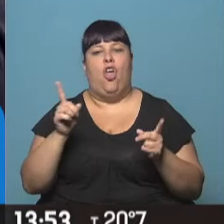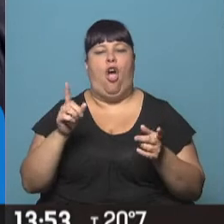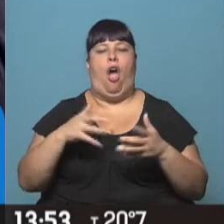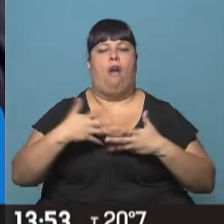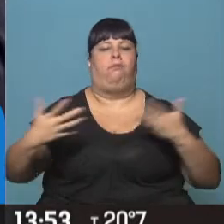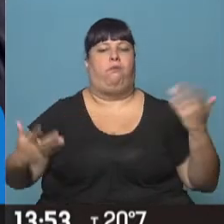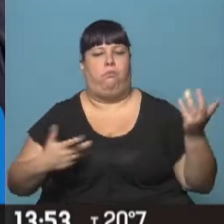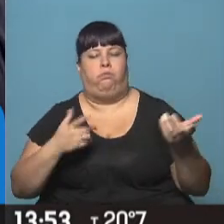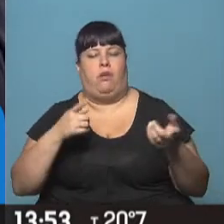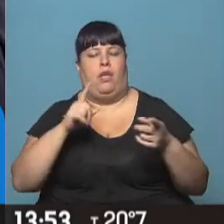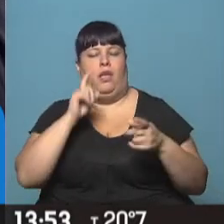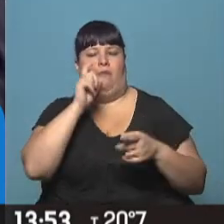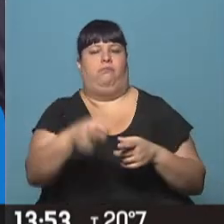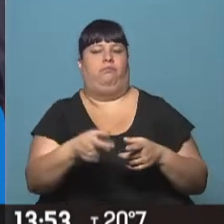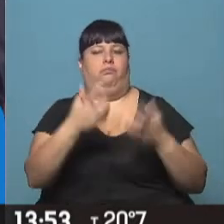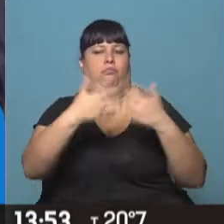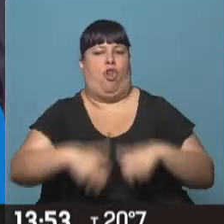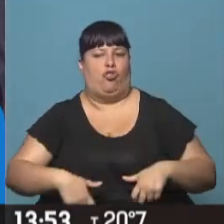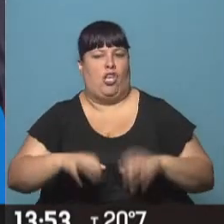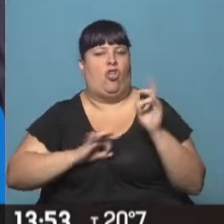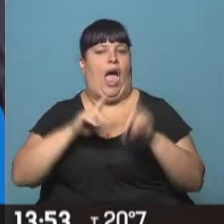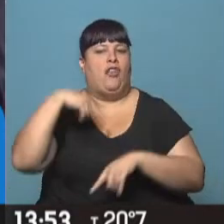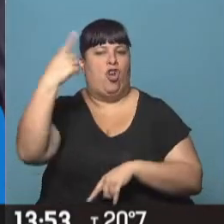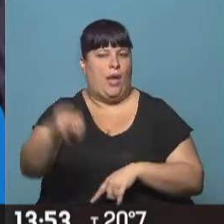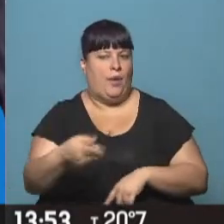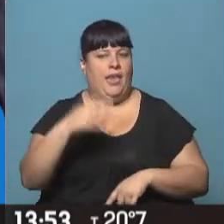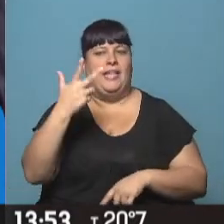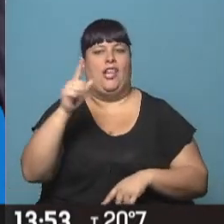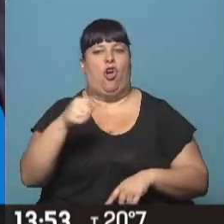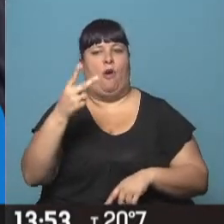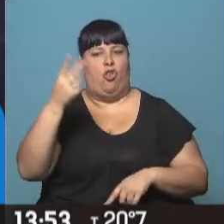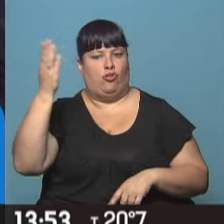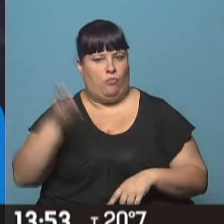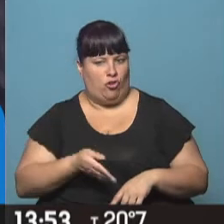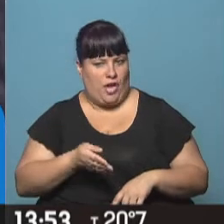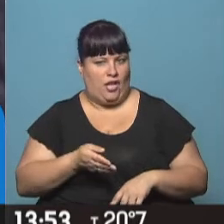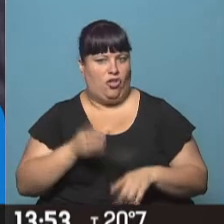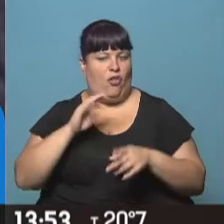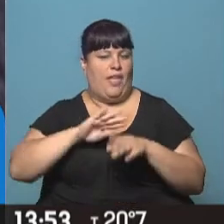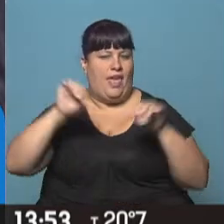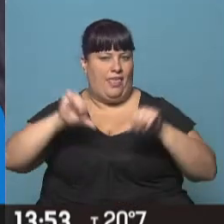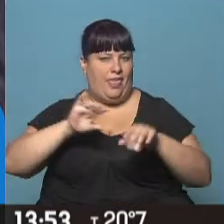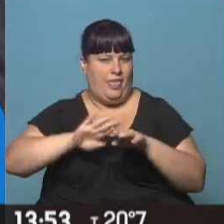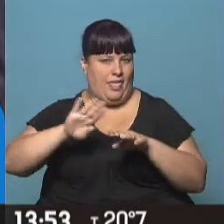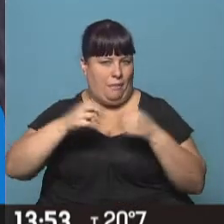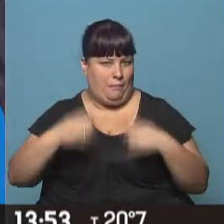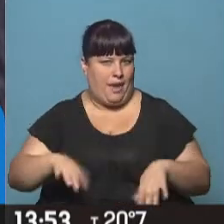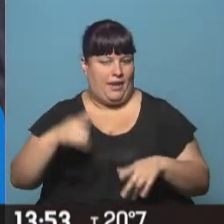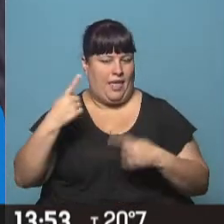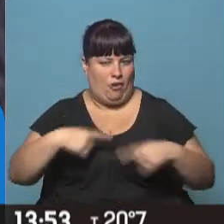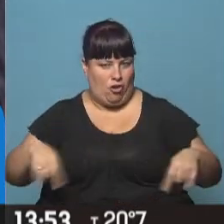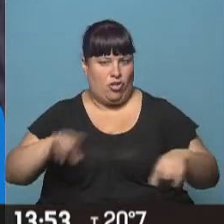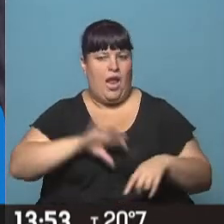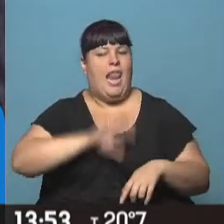violentar el proyecto de que el año que viene tengamos un 3,2% de déficit en términos del producto.